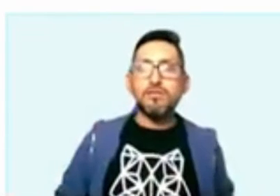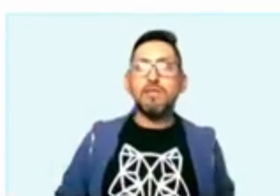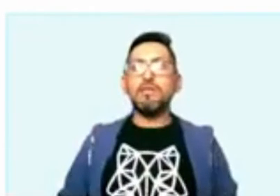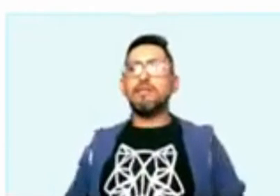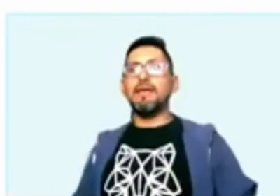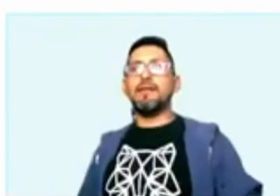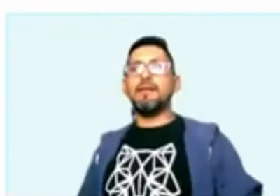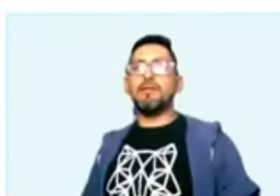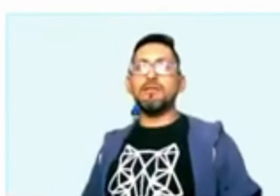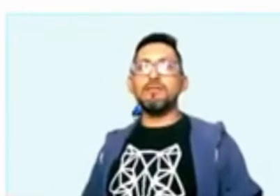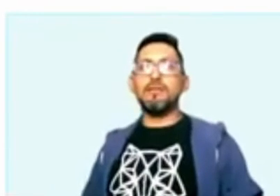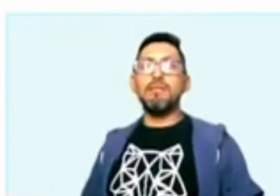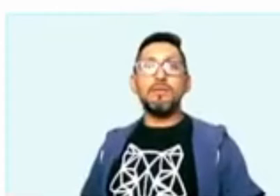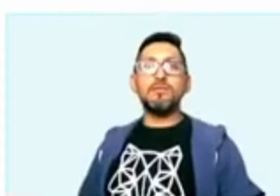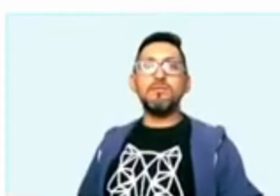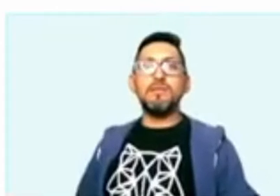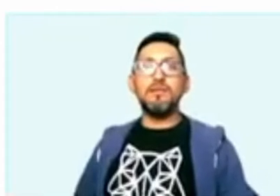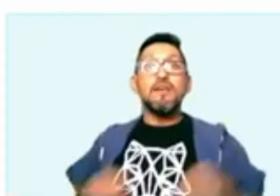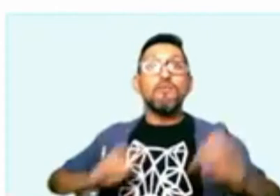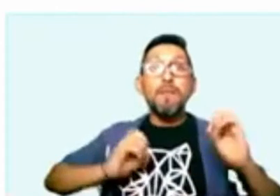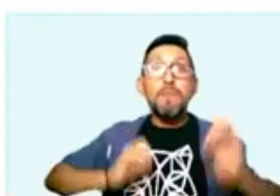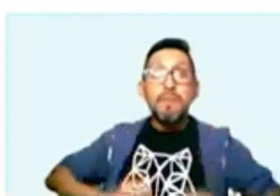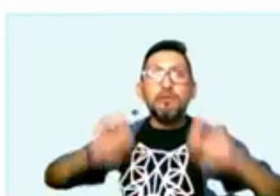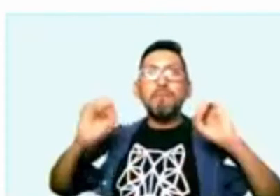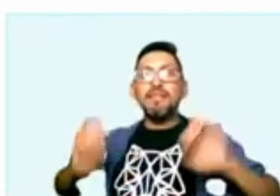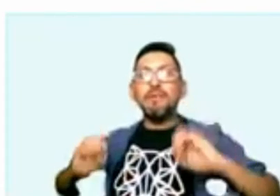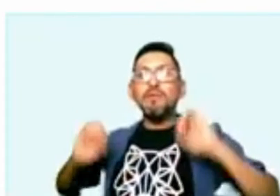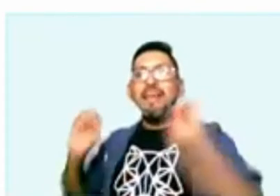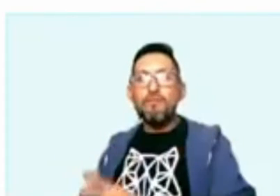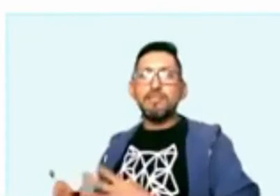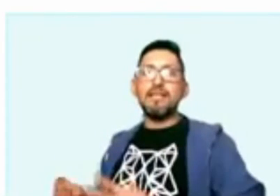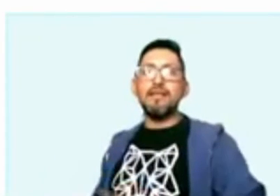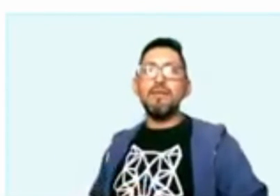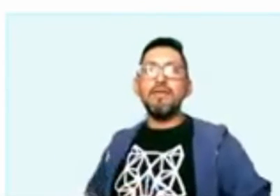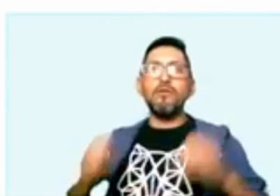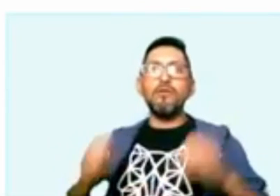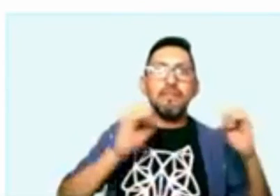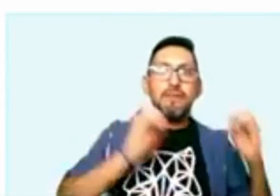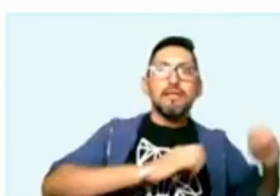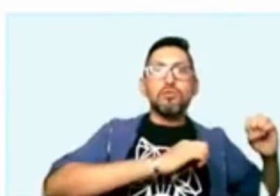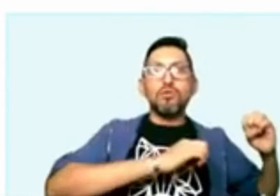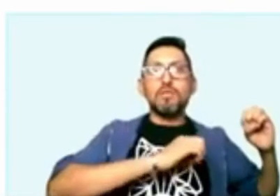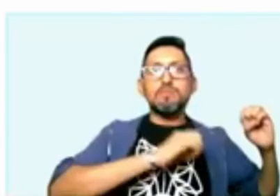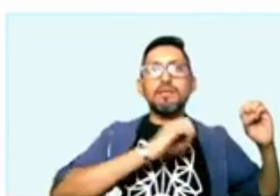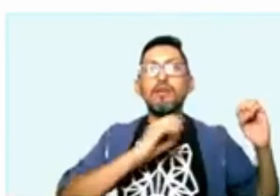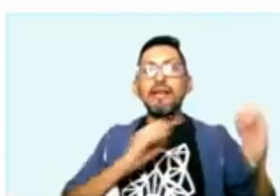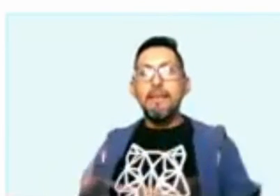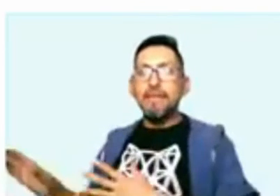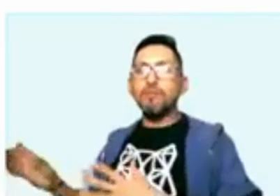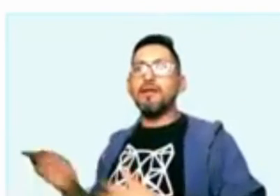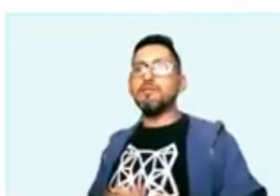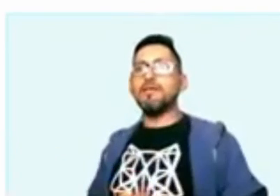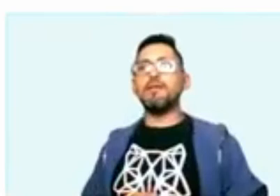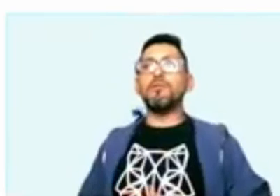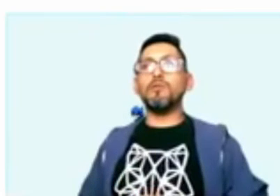de la Sociedad Forestal Mexicana en 1922, fue el primero en implantar una ley forestal en México y además su respectivo